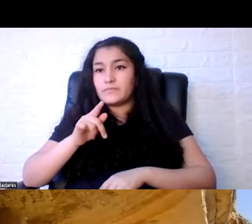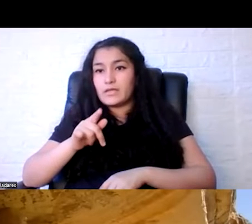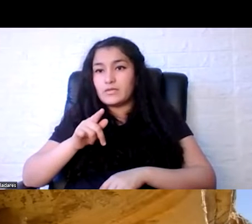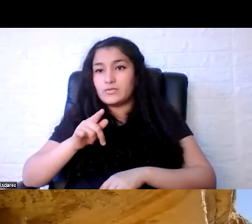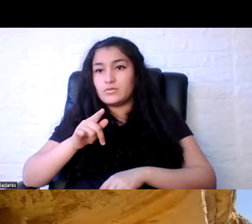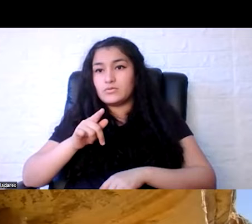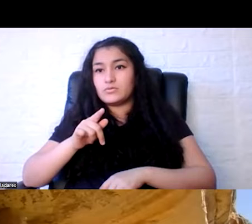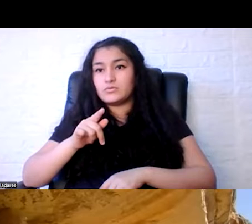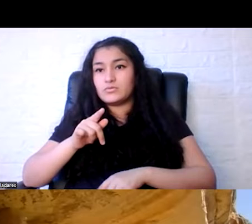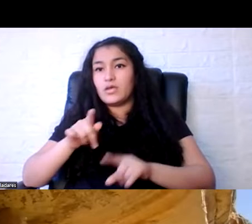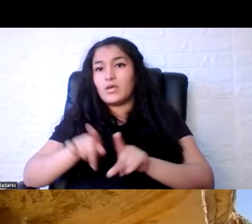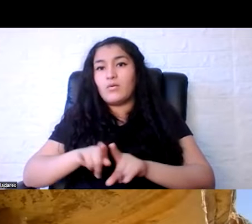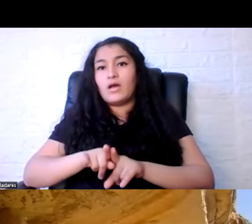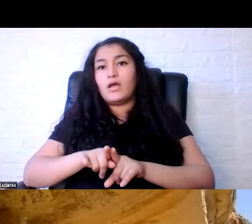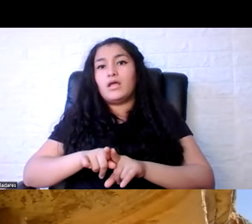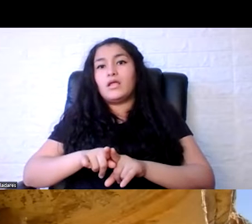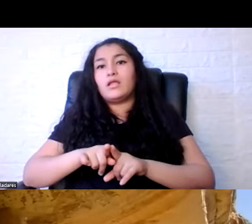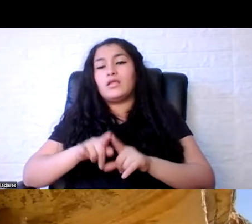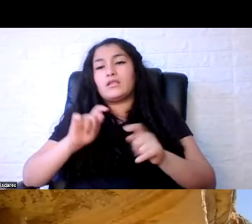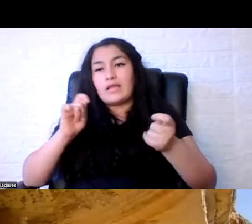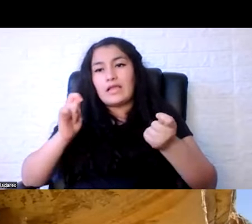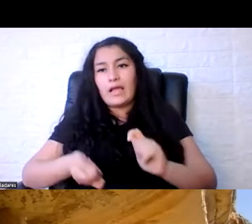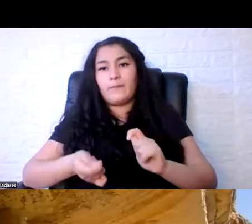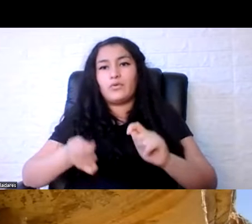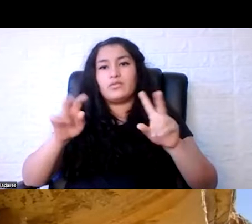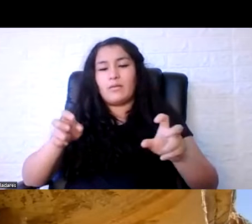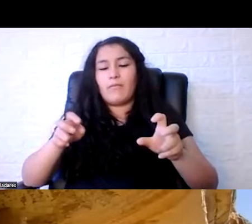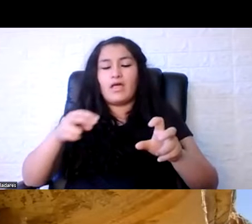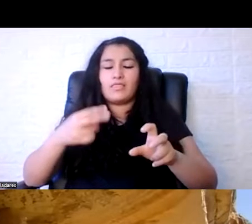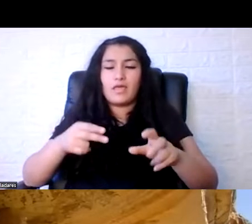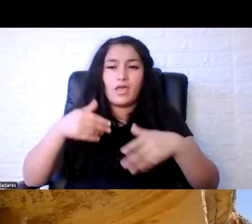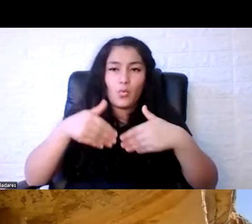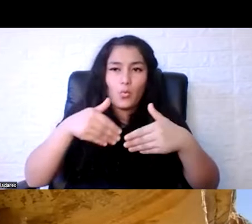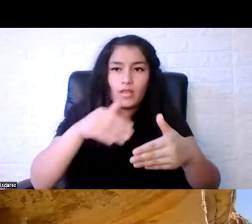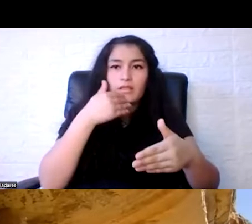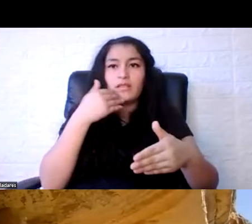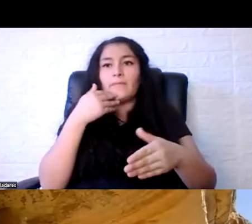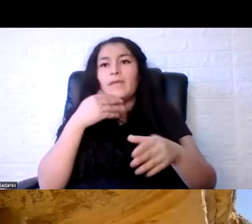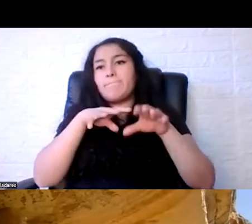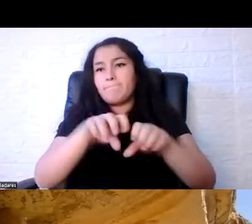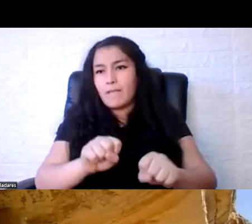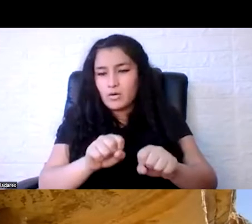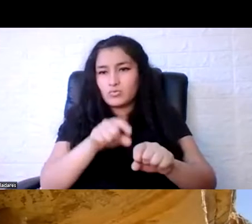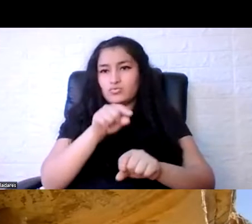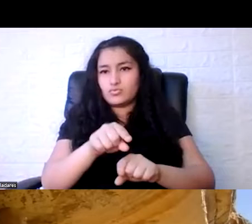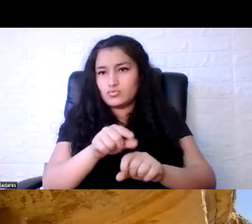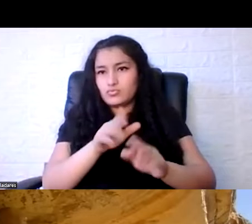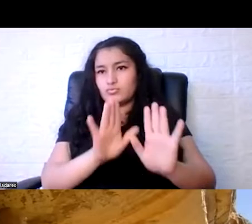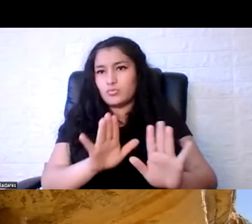estos emplazamientos a huelga y paros, ha habido varias instancias en las